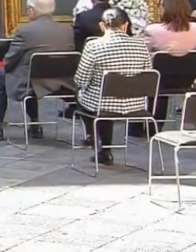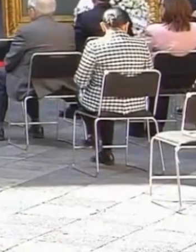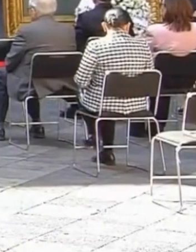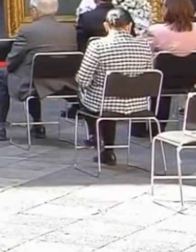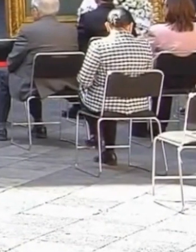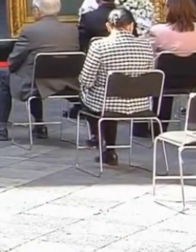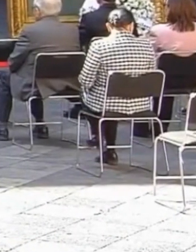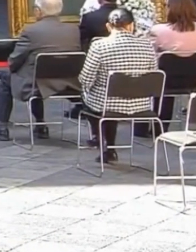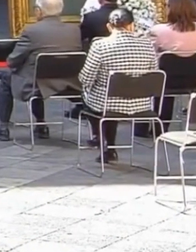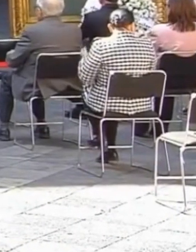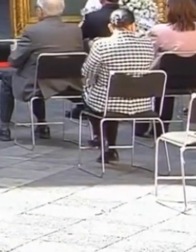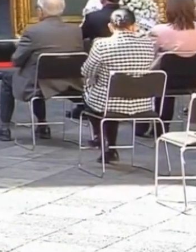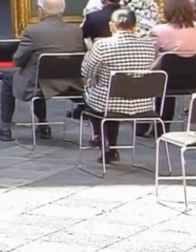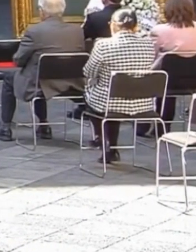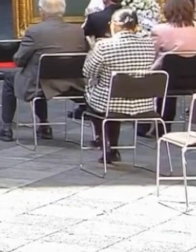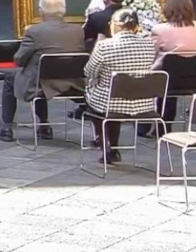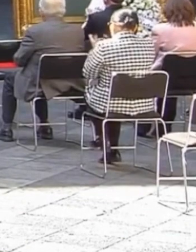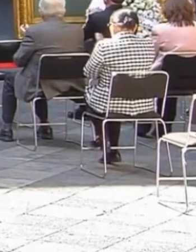bienvenida